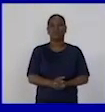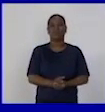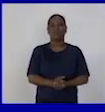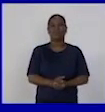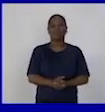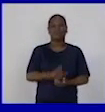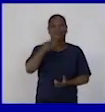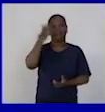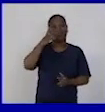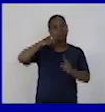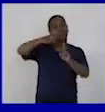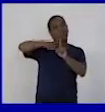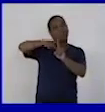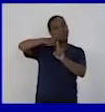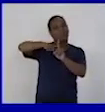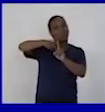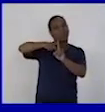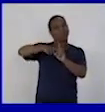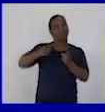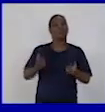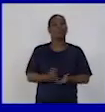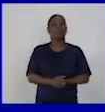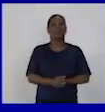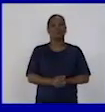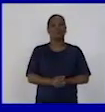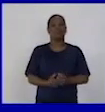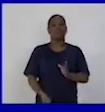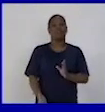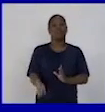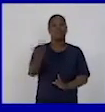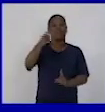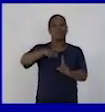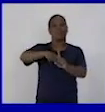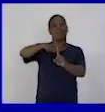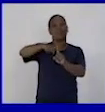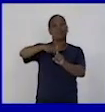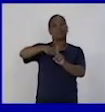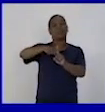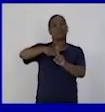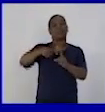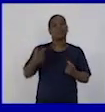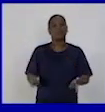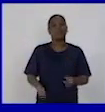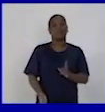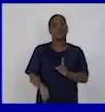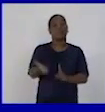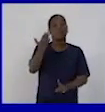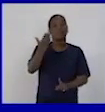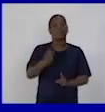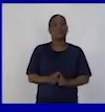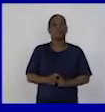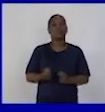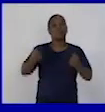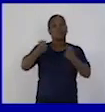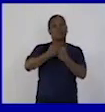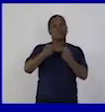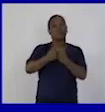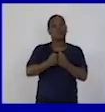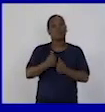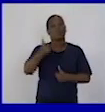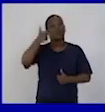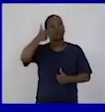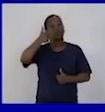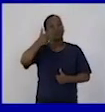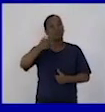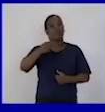que sería la influencia de la temperatura. Al aumentar la temperatura, aumentaría los choques